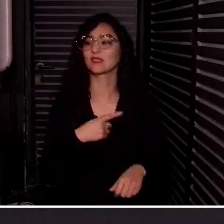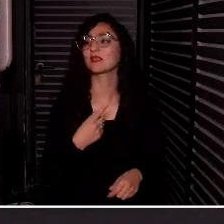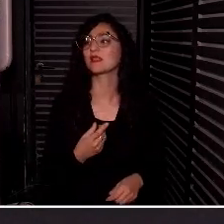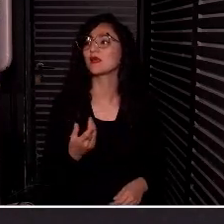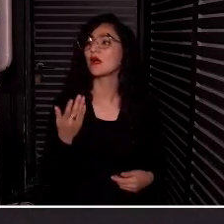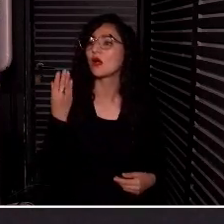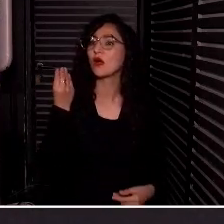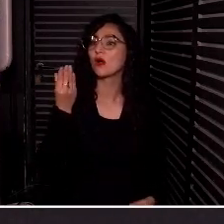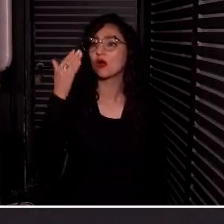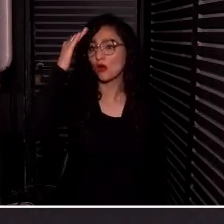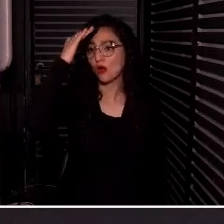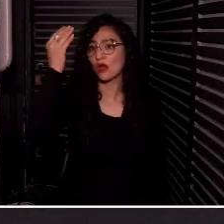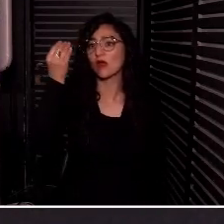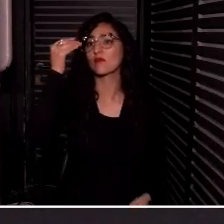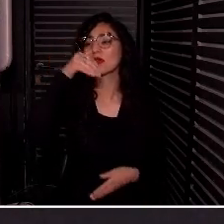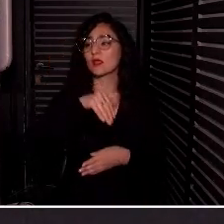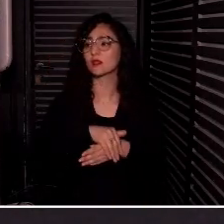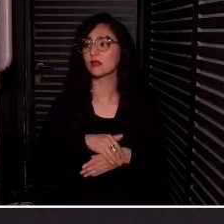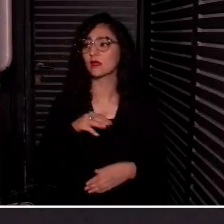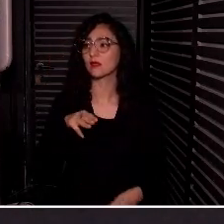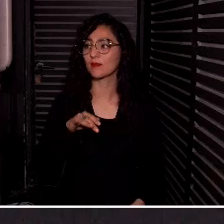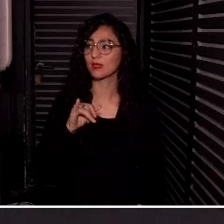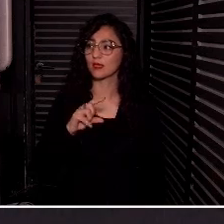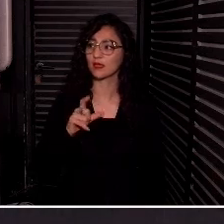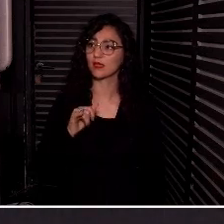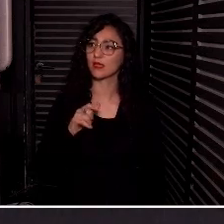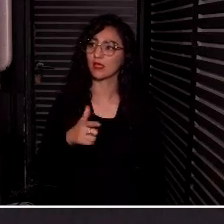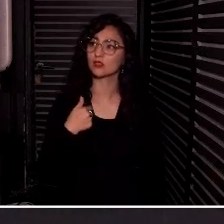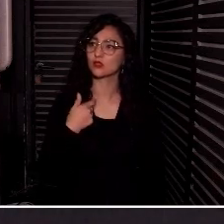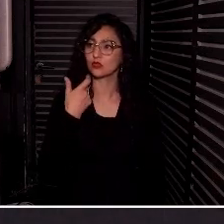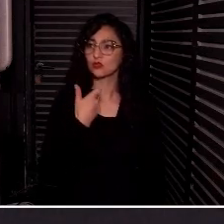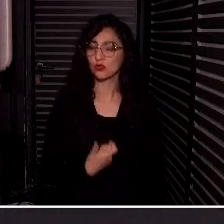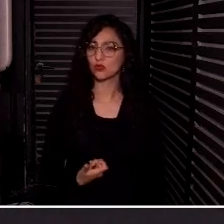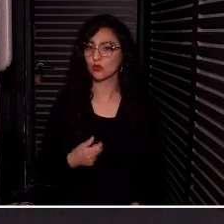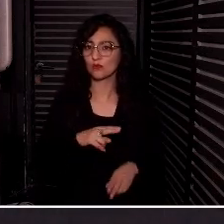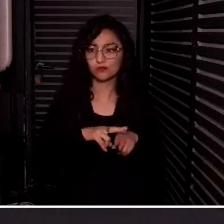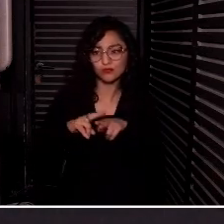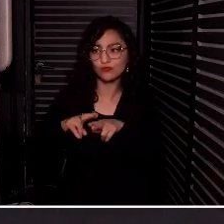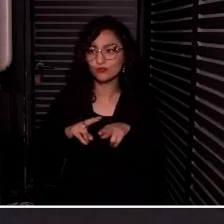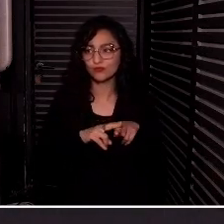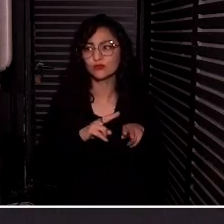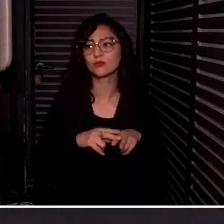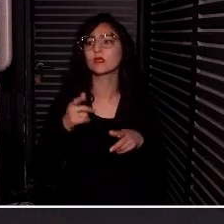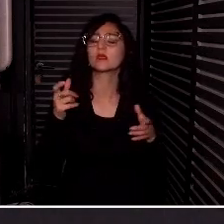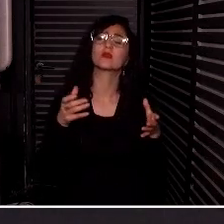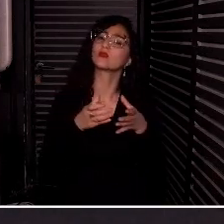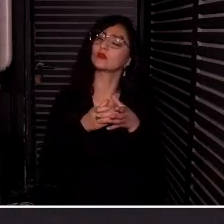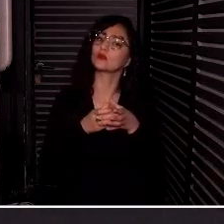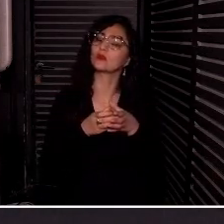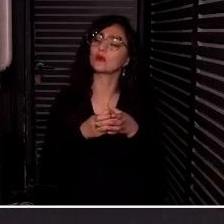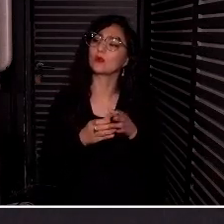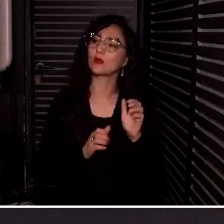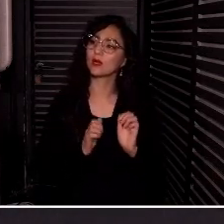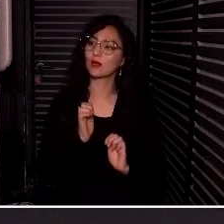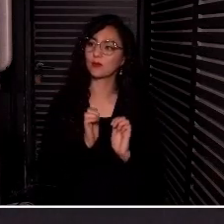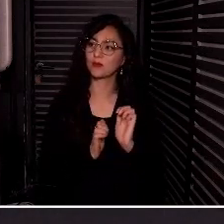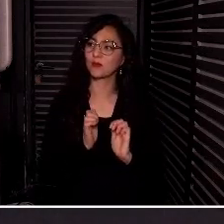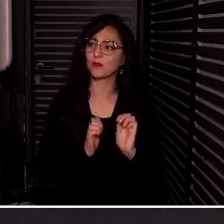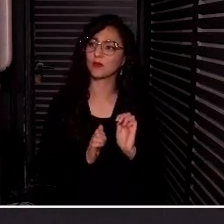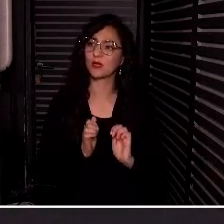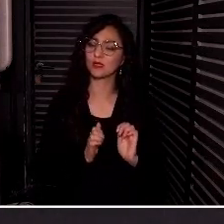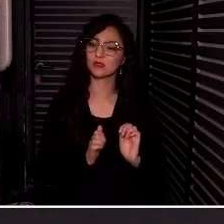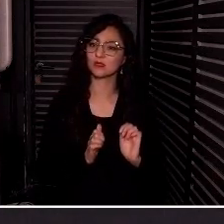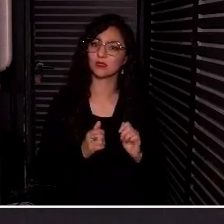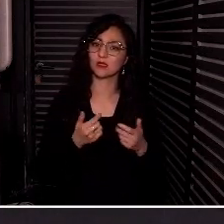Hola Buenas tardes Yo soy Miguel Sofia soy productor de una productora se llama We are South somos una productora con